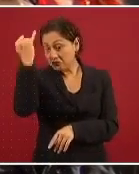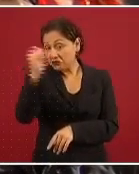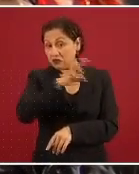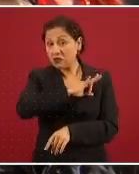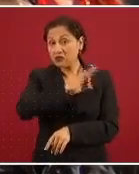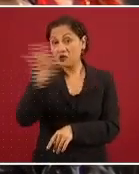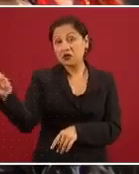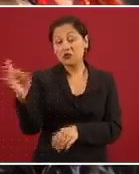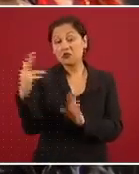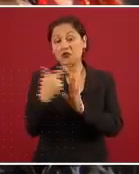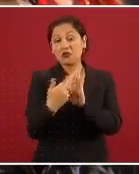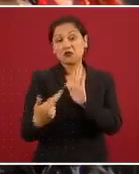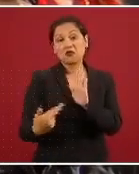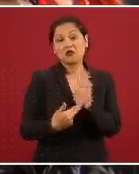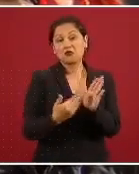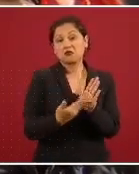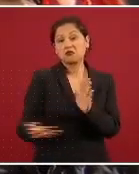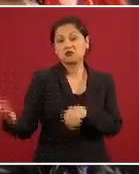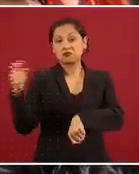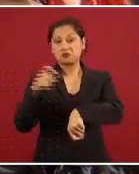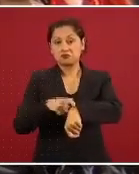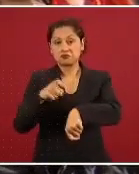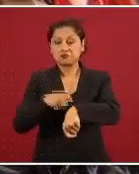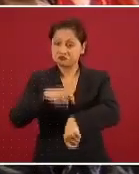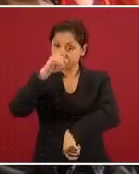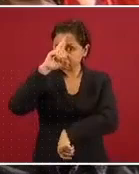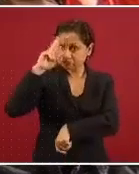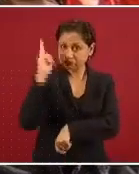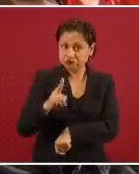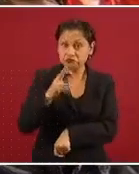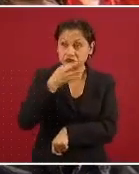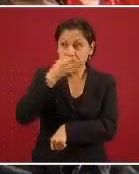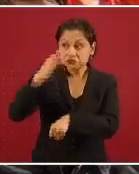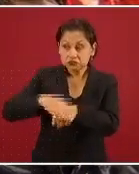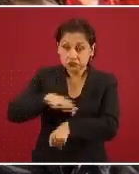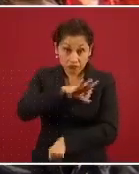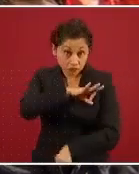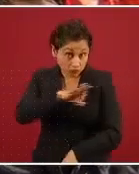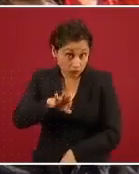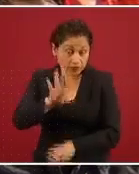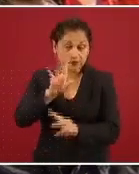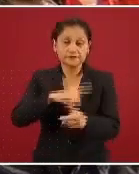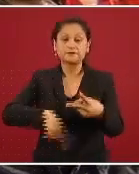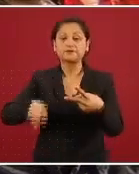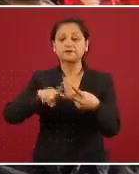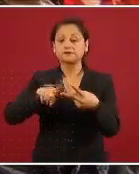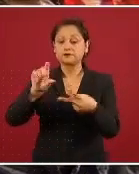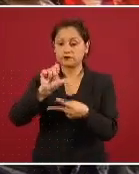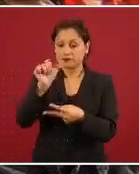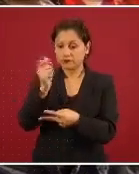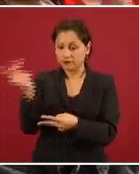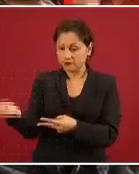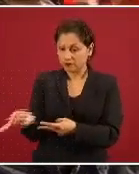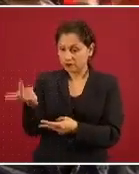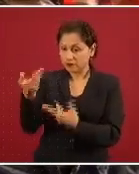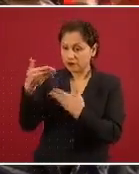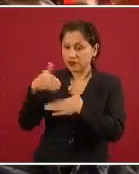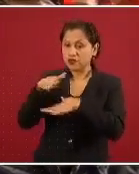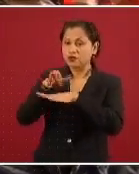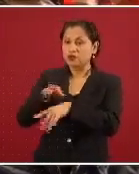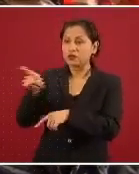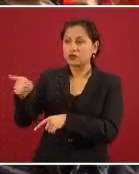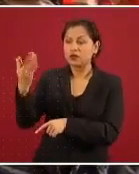situación por la que se está atravesando? Y en otro tema, presidente, sobre lo que usted mencionaba de reducir el